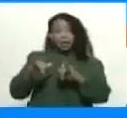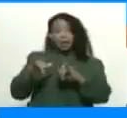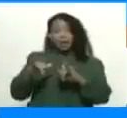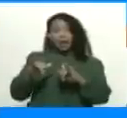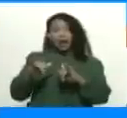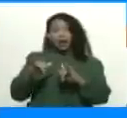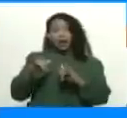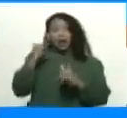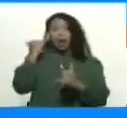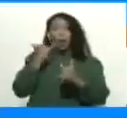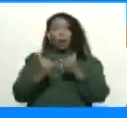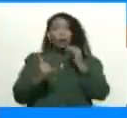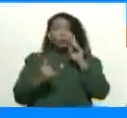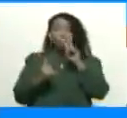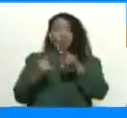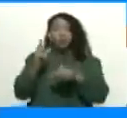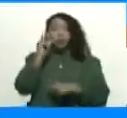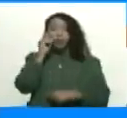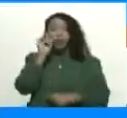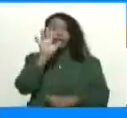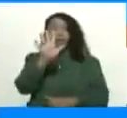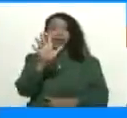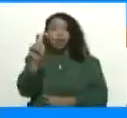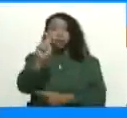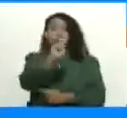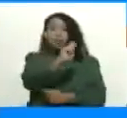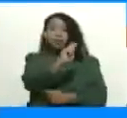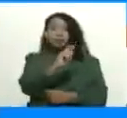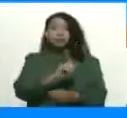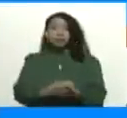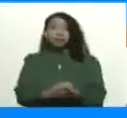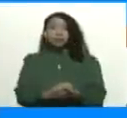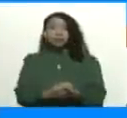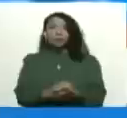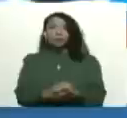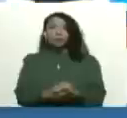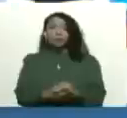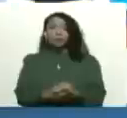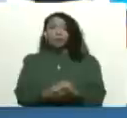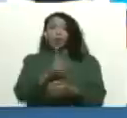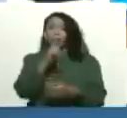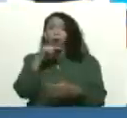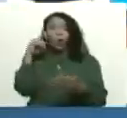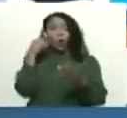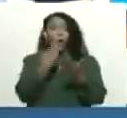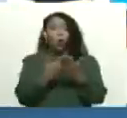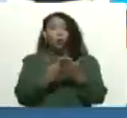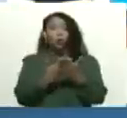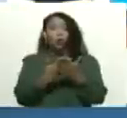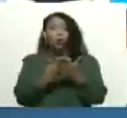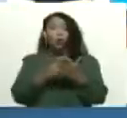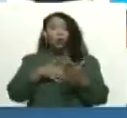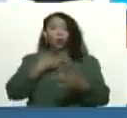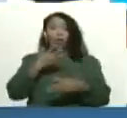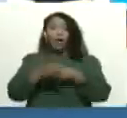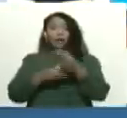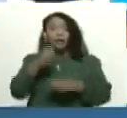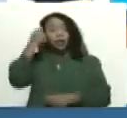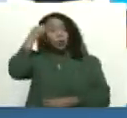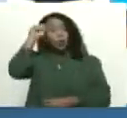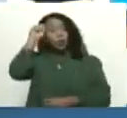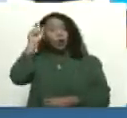la última vez que vio a su papá tenía 5 meses. Y es injusto que ella no pueda crear recuerdos con su